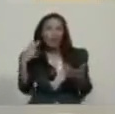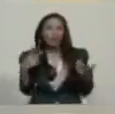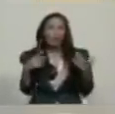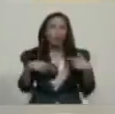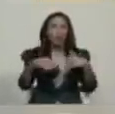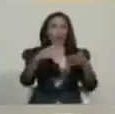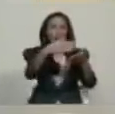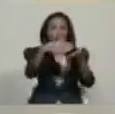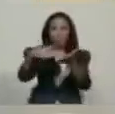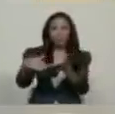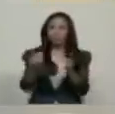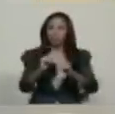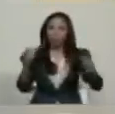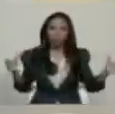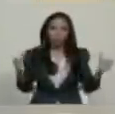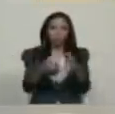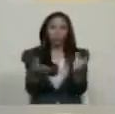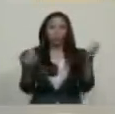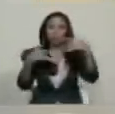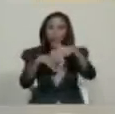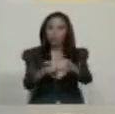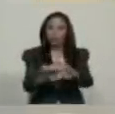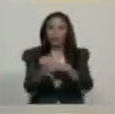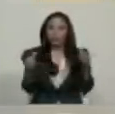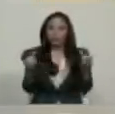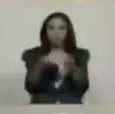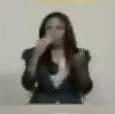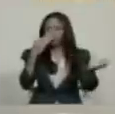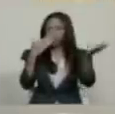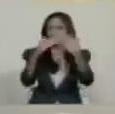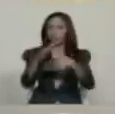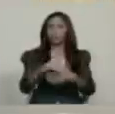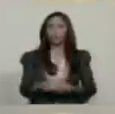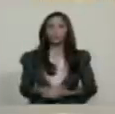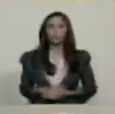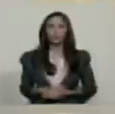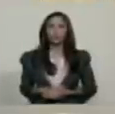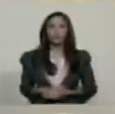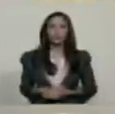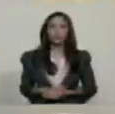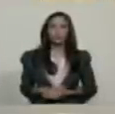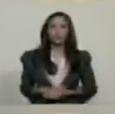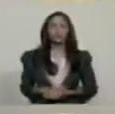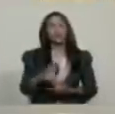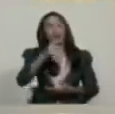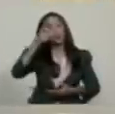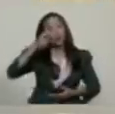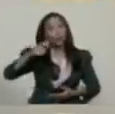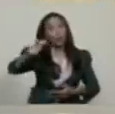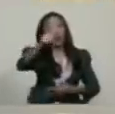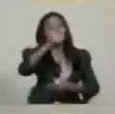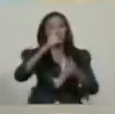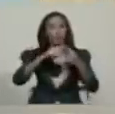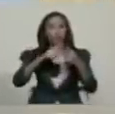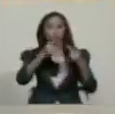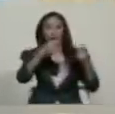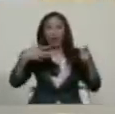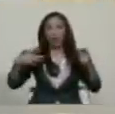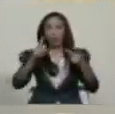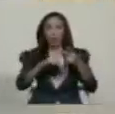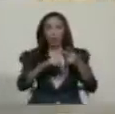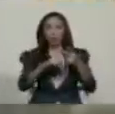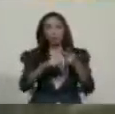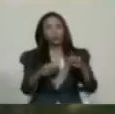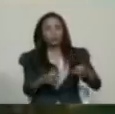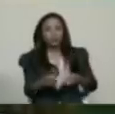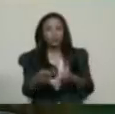nacional por delante. Ahora nos vamos de las minas. Estuvimos en Guárico con el arroz, en Bolívar con las